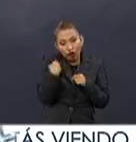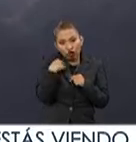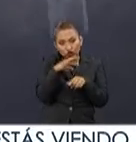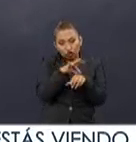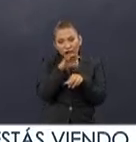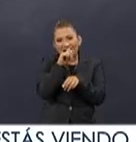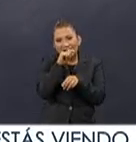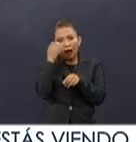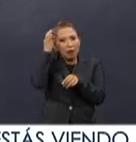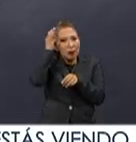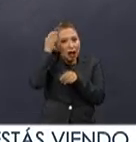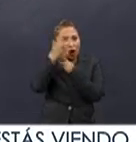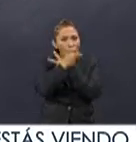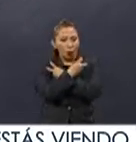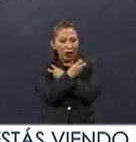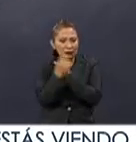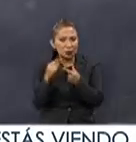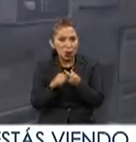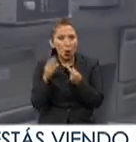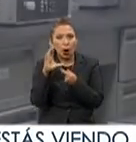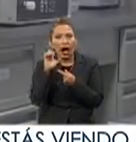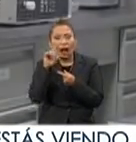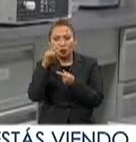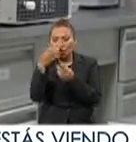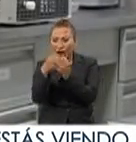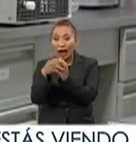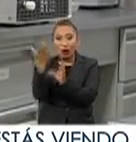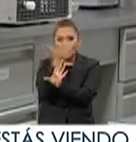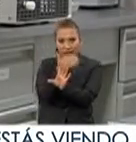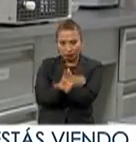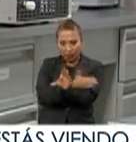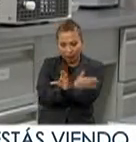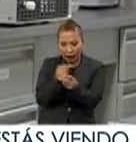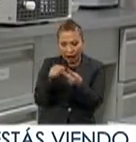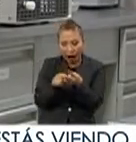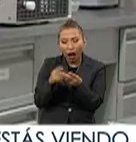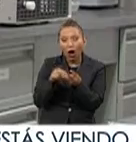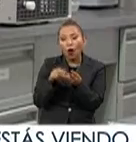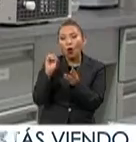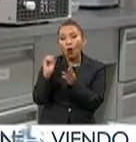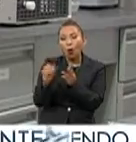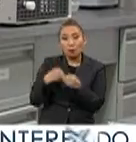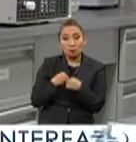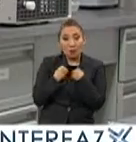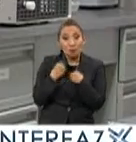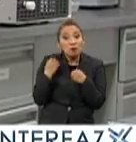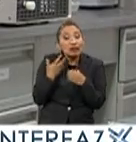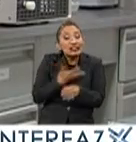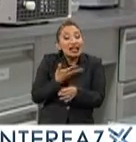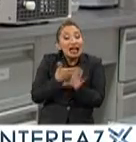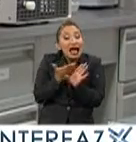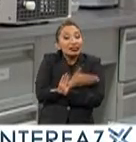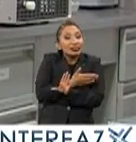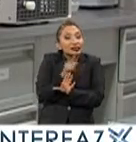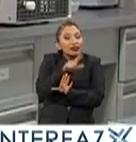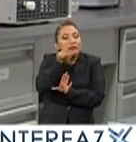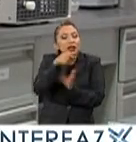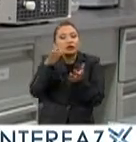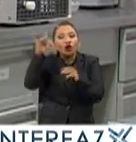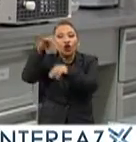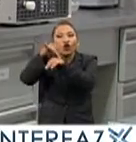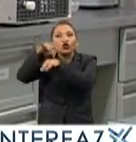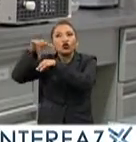tejido, pelo, hueso, un carbón, algo que fue madera, algo que estuvo vivo y que estuvo en contacto con el